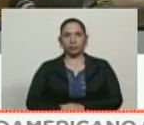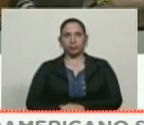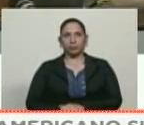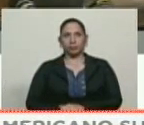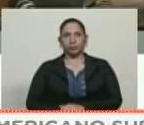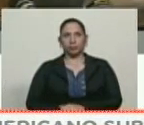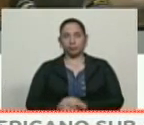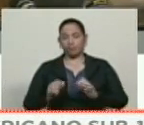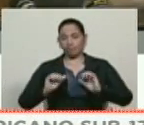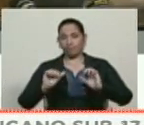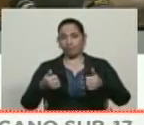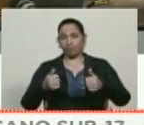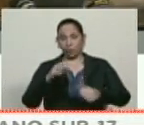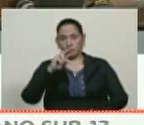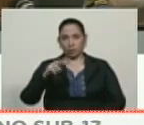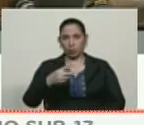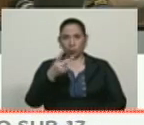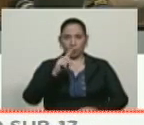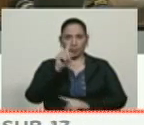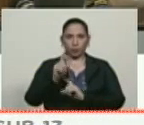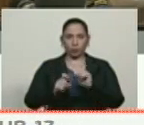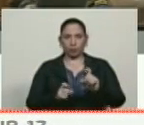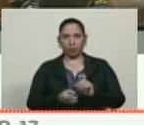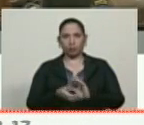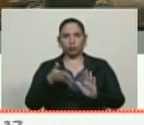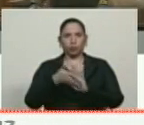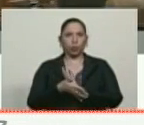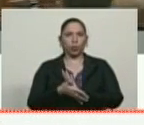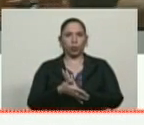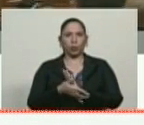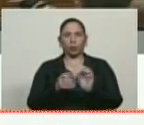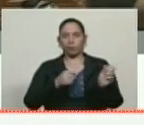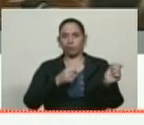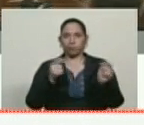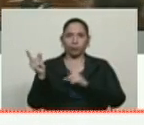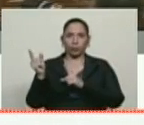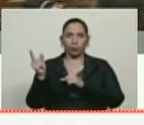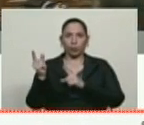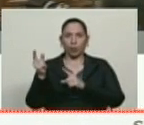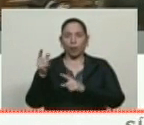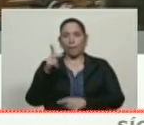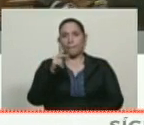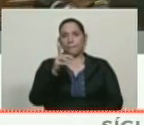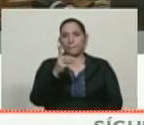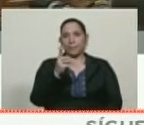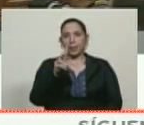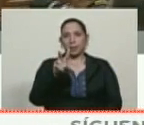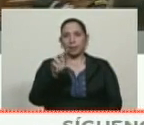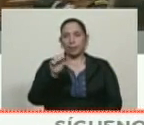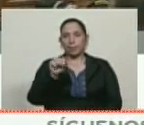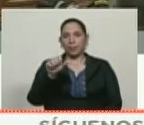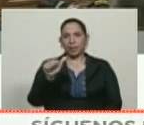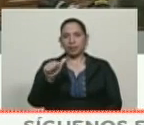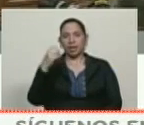Voy a empezar por su segunda pregunta sobre la mudanza de PDVSA a Europa para Moscú.